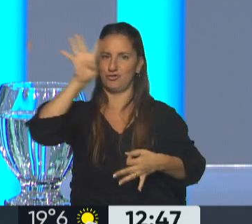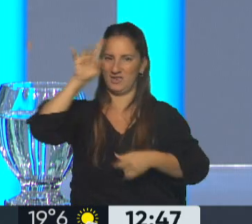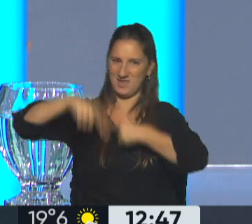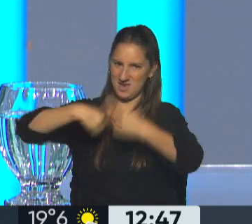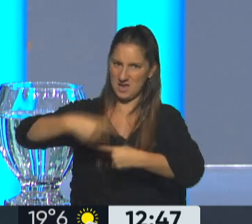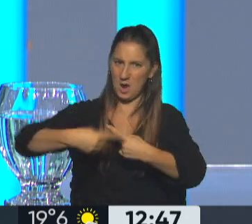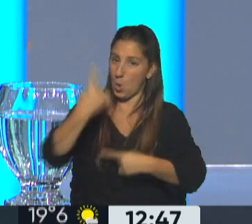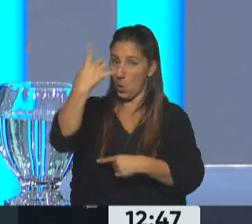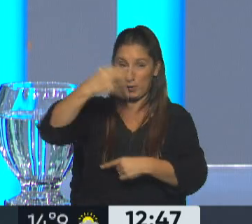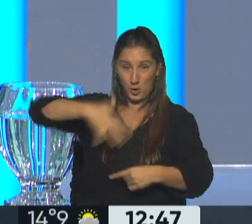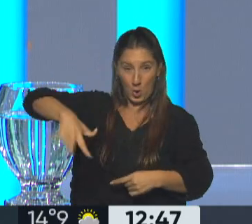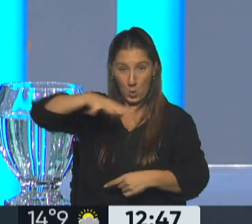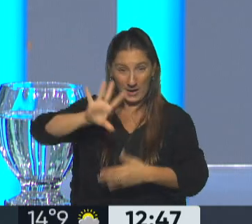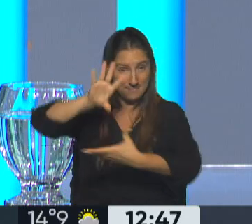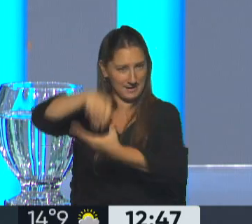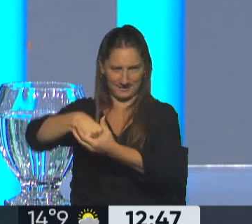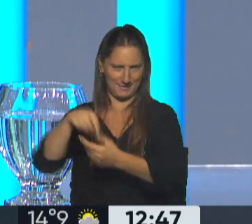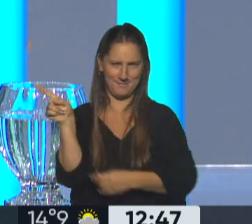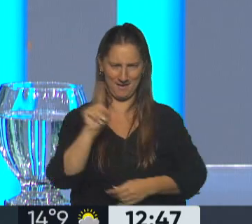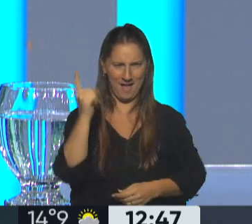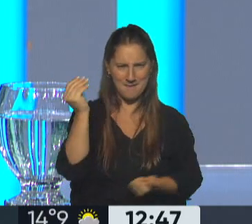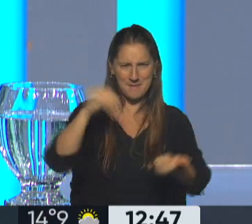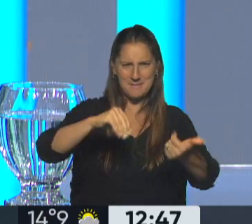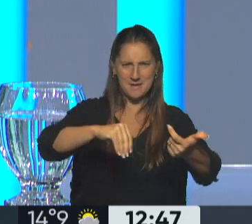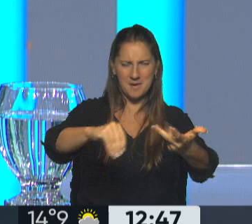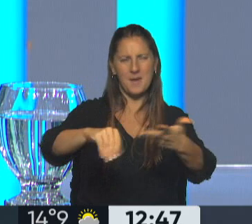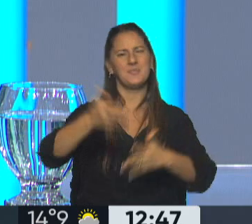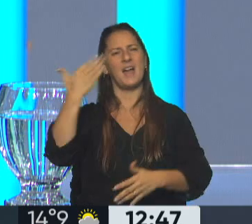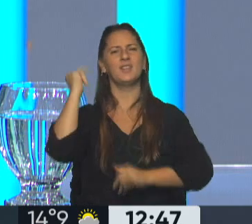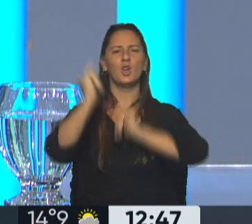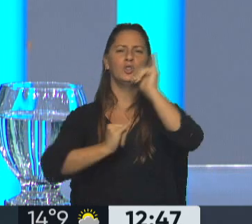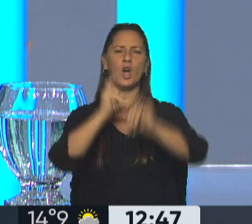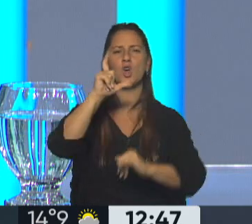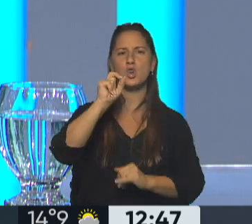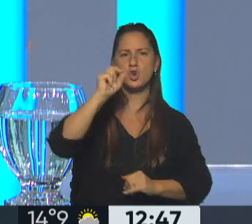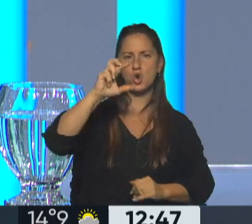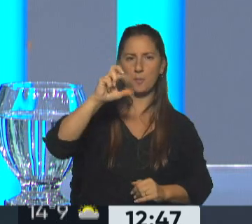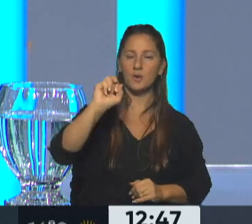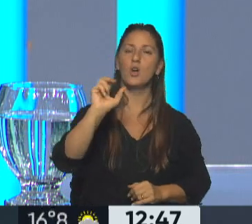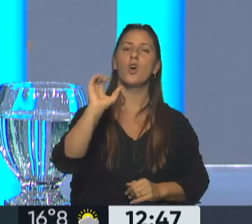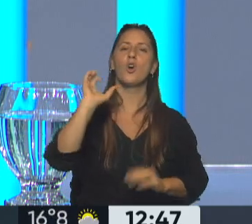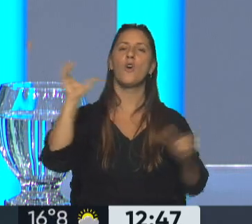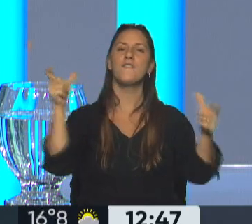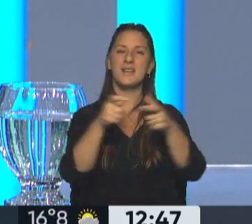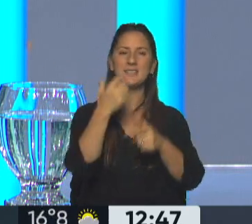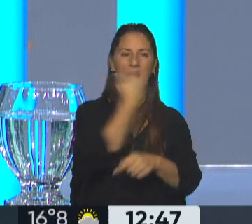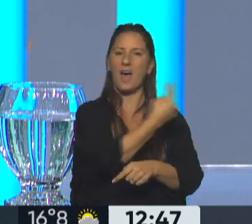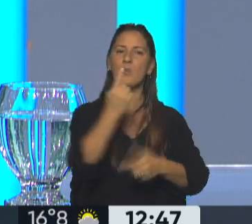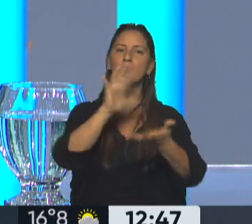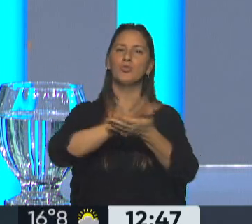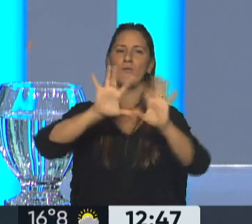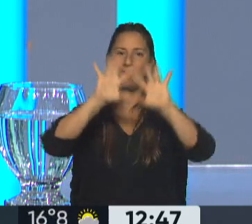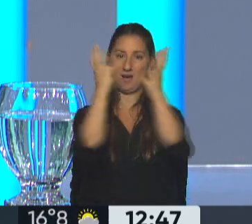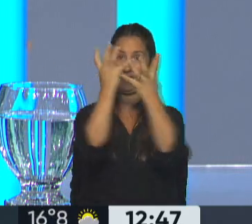donde hay participación, así como hemos hablado en otros casos de la COP, de la Conferencia de las Partes sobre Cambio Climático.